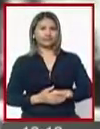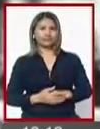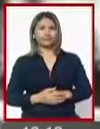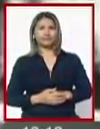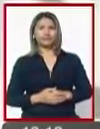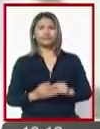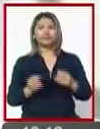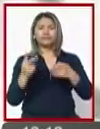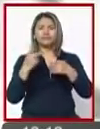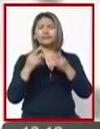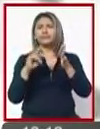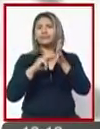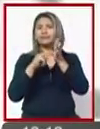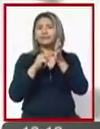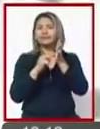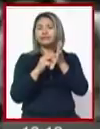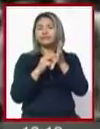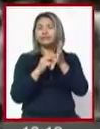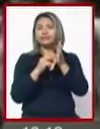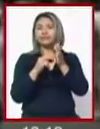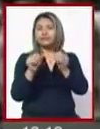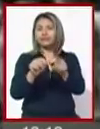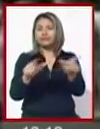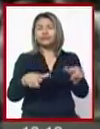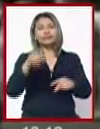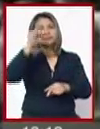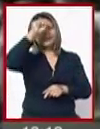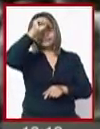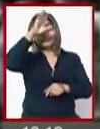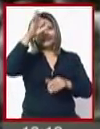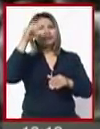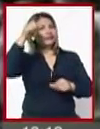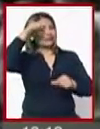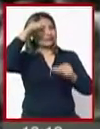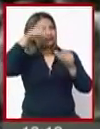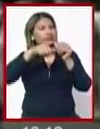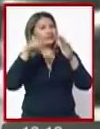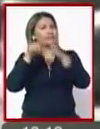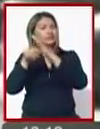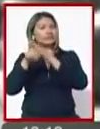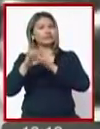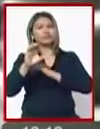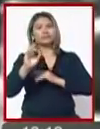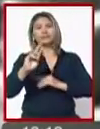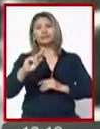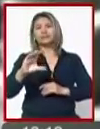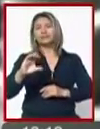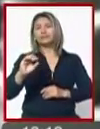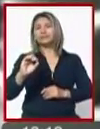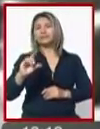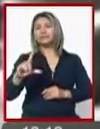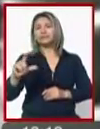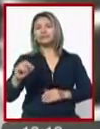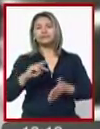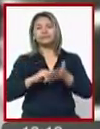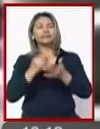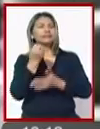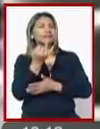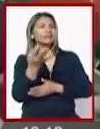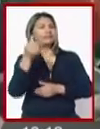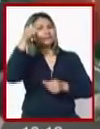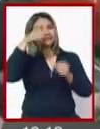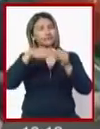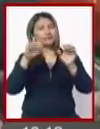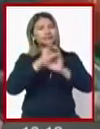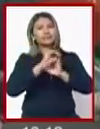lamentablemente intervenidas, por ejemplo, en los centros mineros, en las cuales recordamos la masacre de Caracoles, que fue una masacre que pocos a veces lo